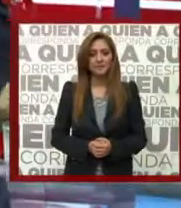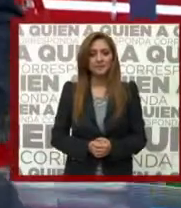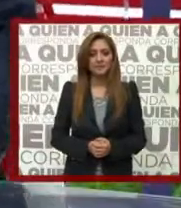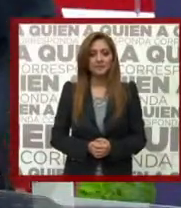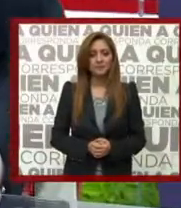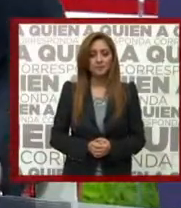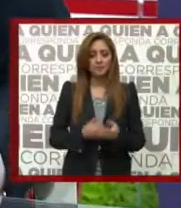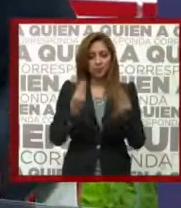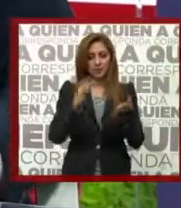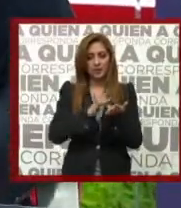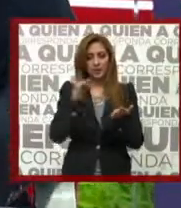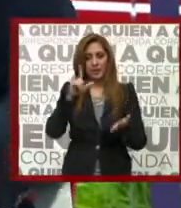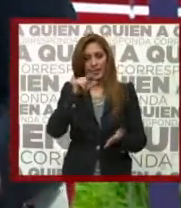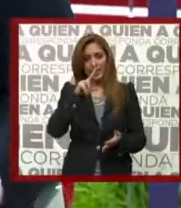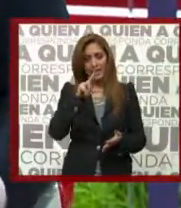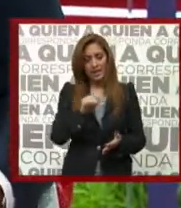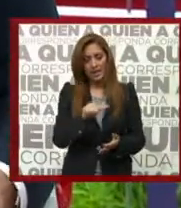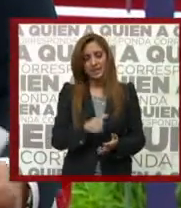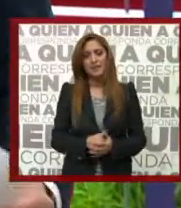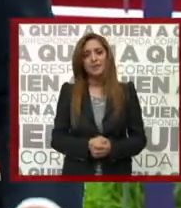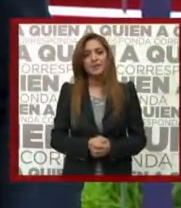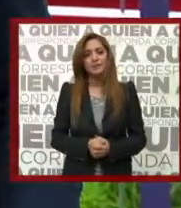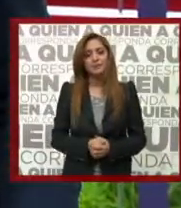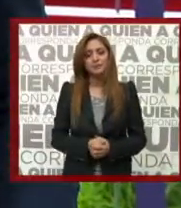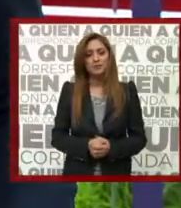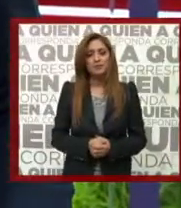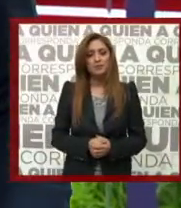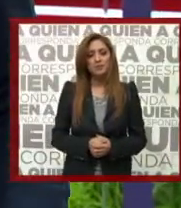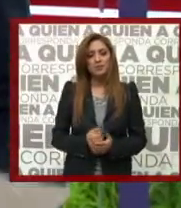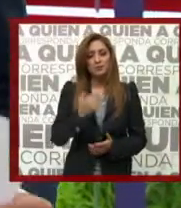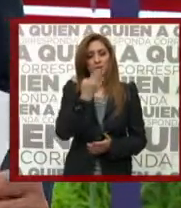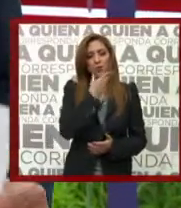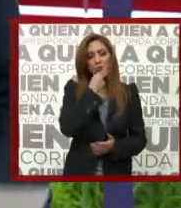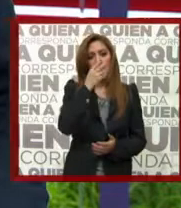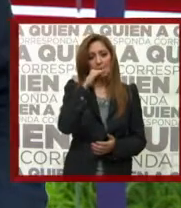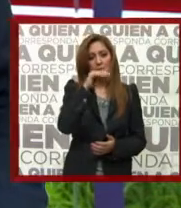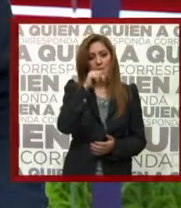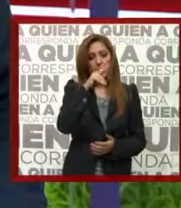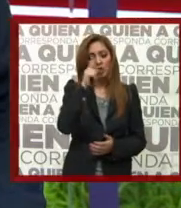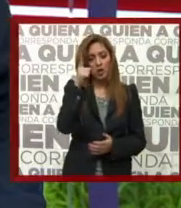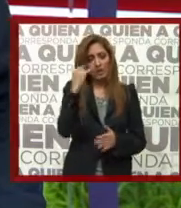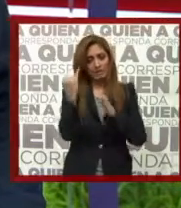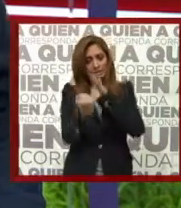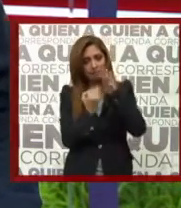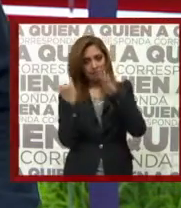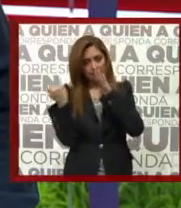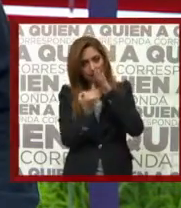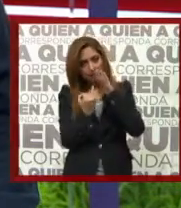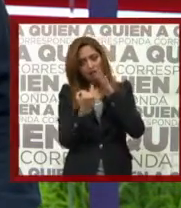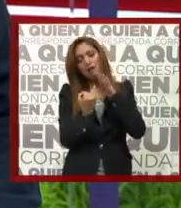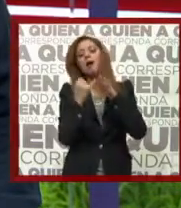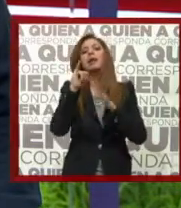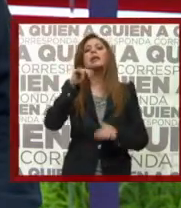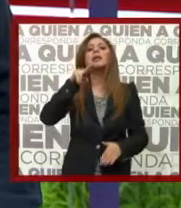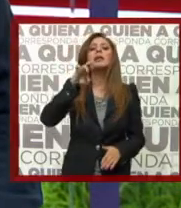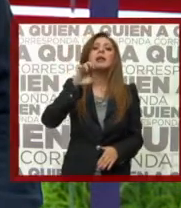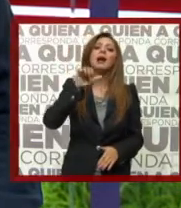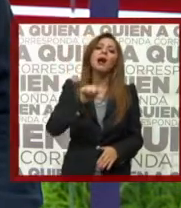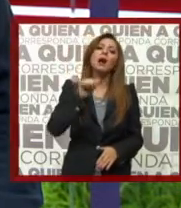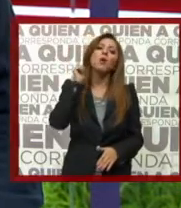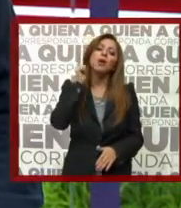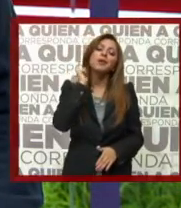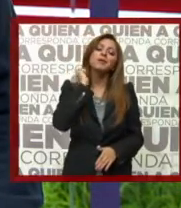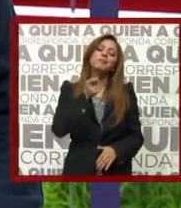Y gracias, Lina. Gracias, Manuel, Mauricio López Vázquez, director general del Instituto Nacional para la Educación de los Adultos, el INEA.